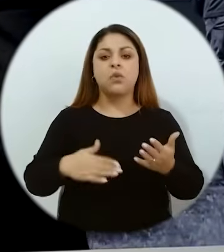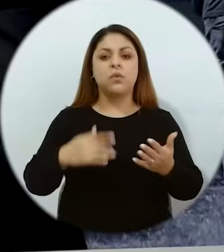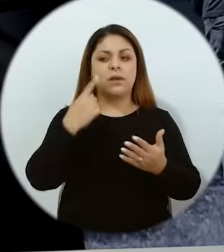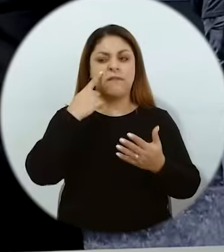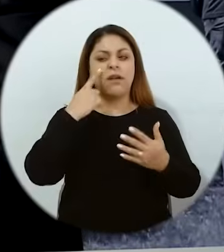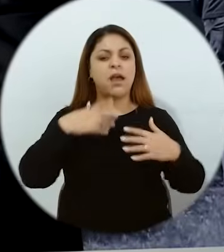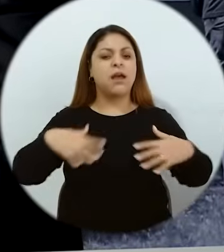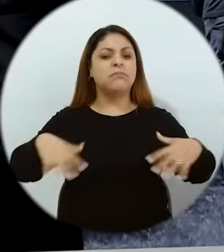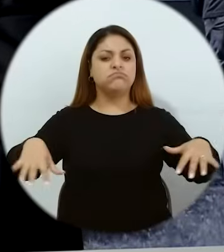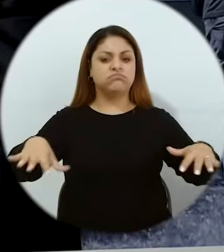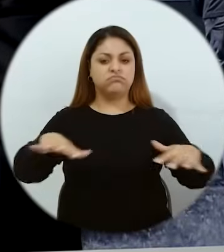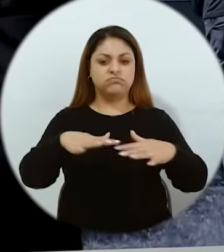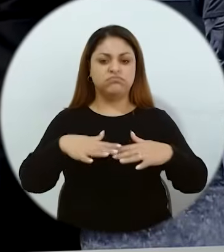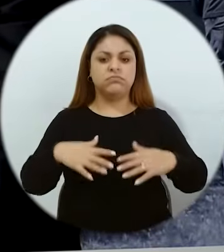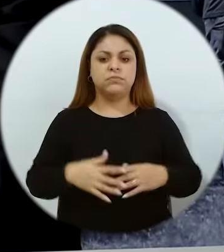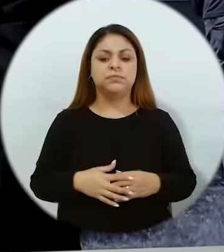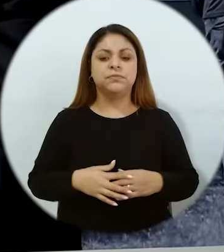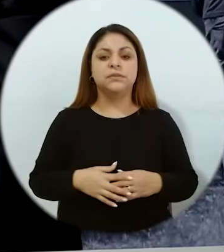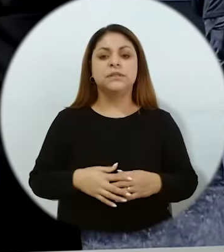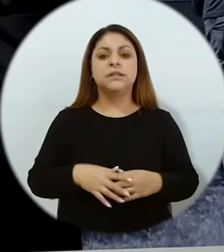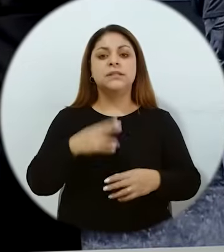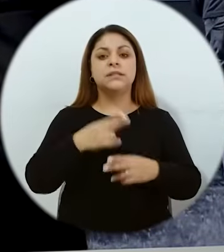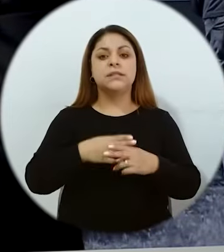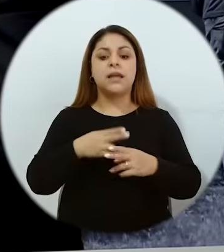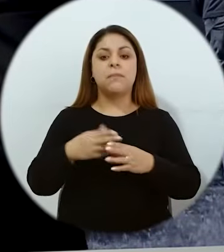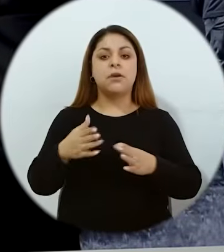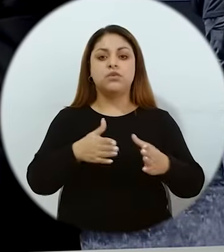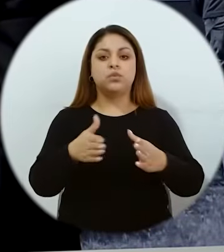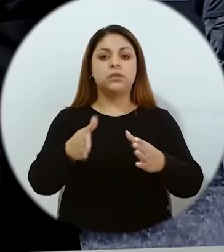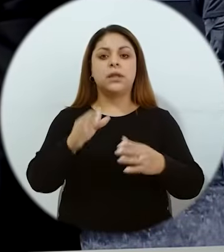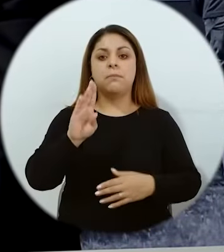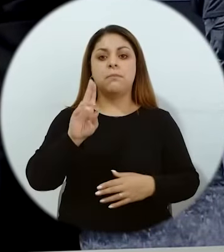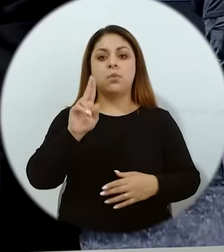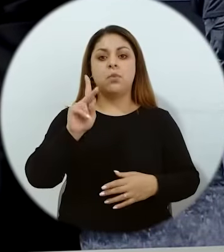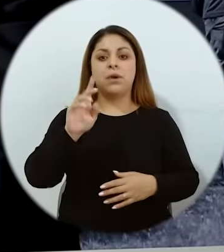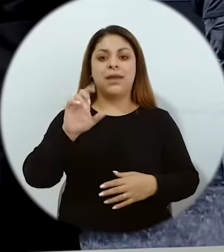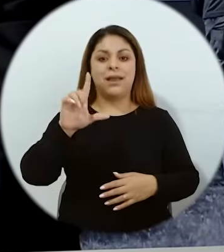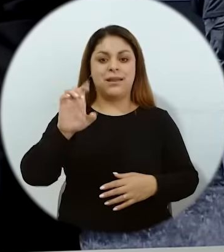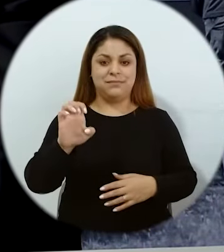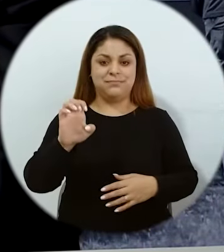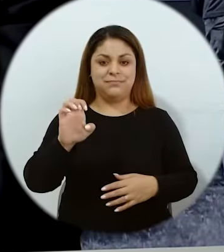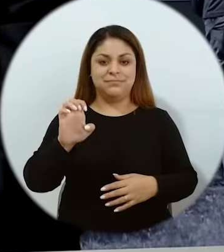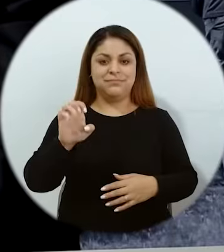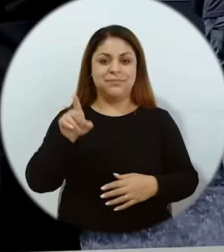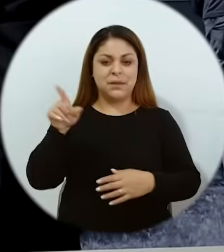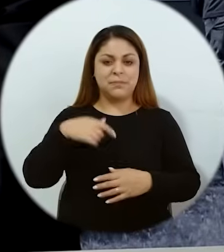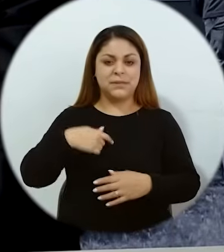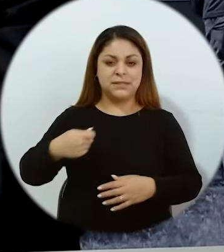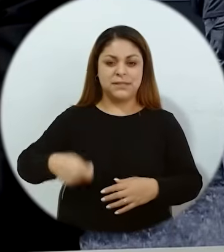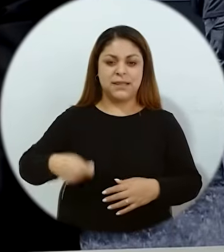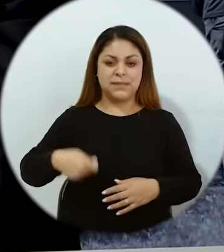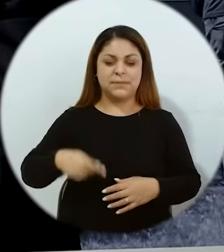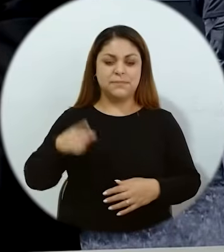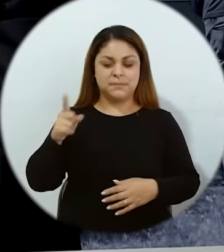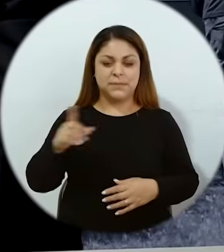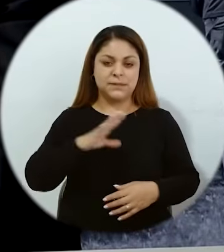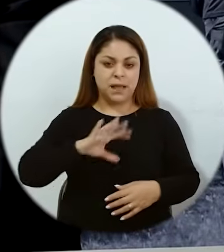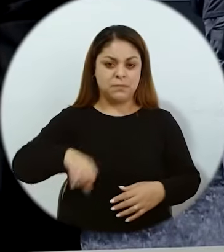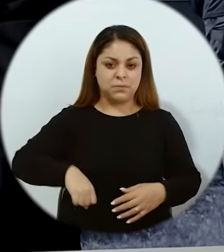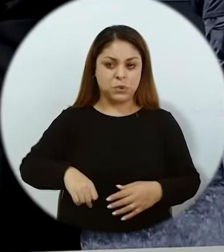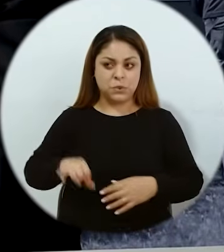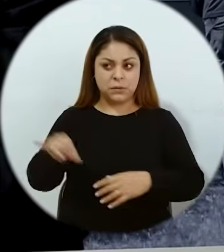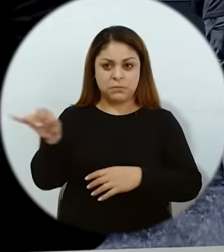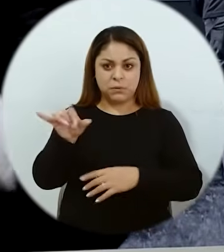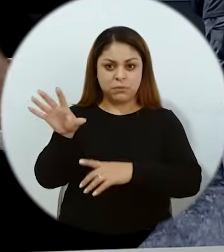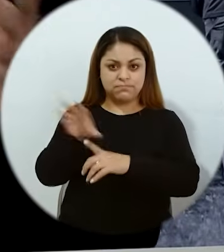que está en el ambiente, que es la ruta Bukele. A mí me parece que lo